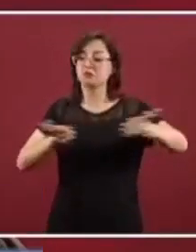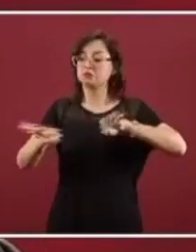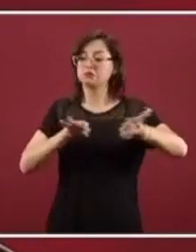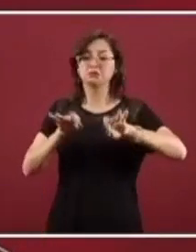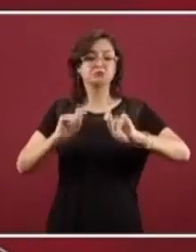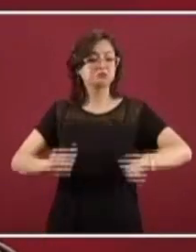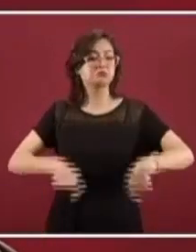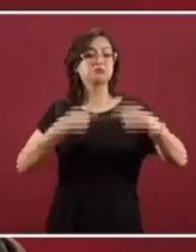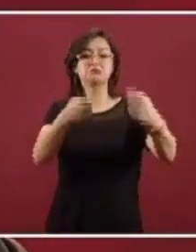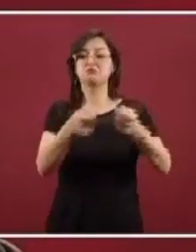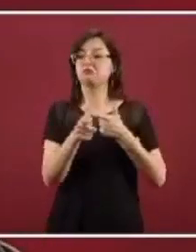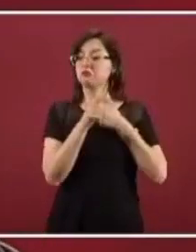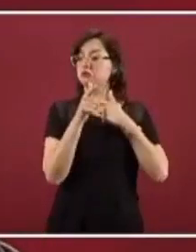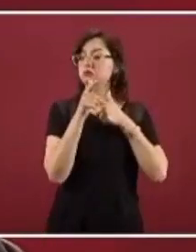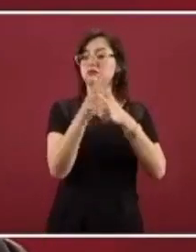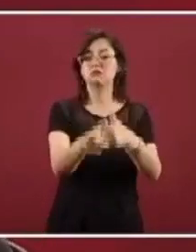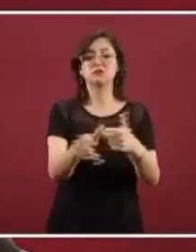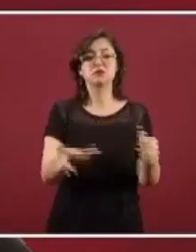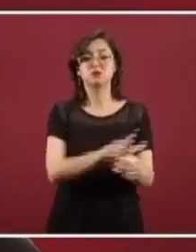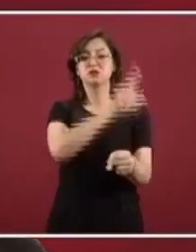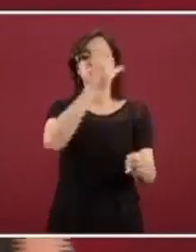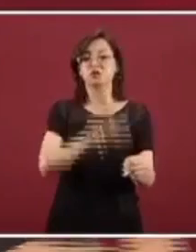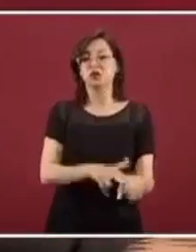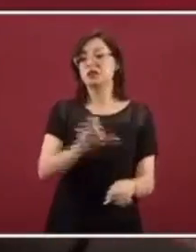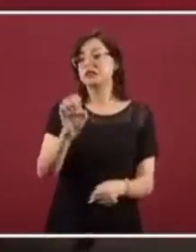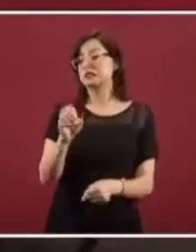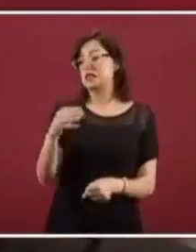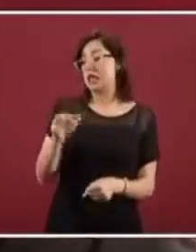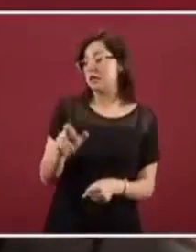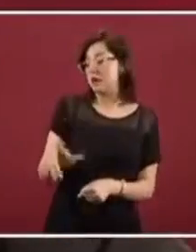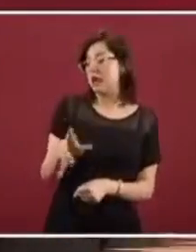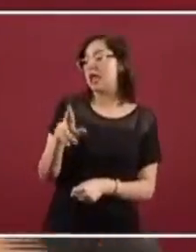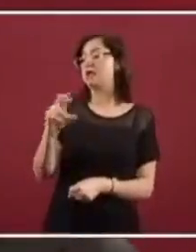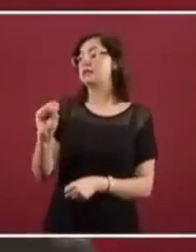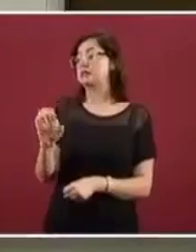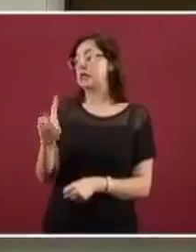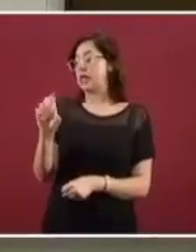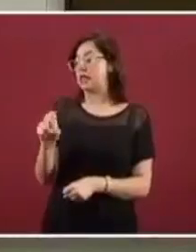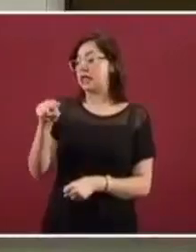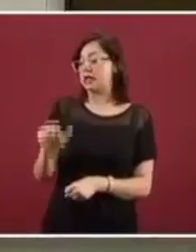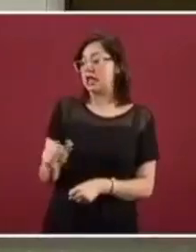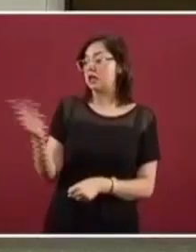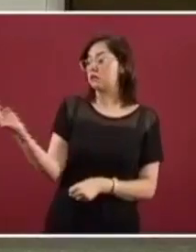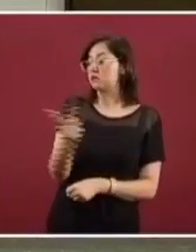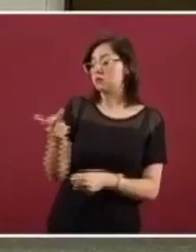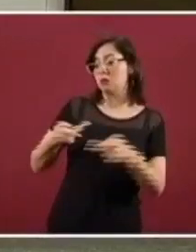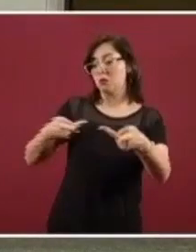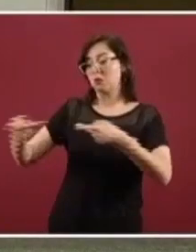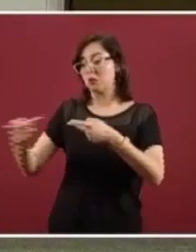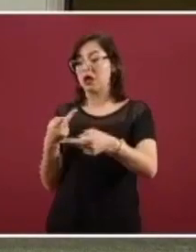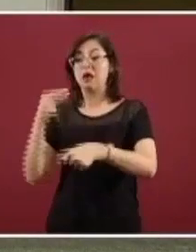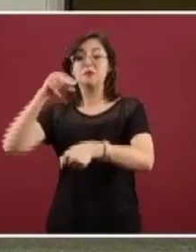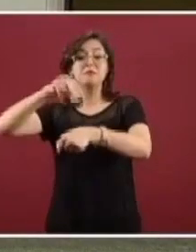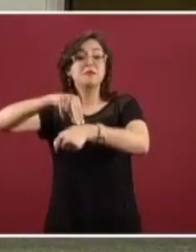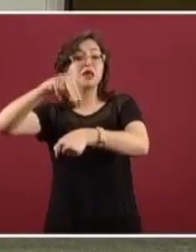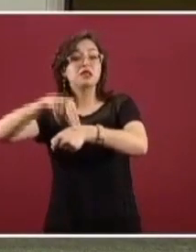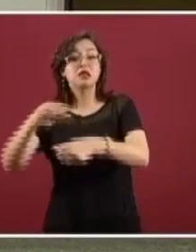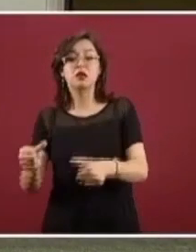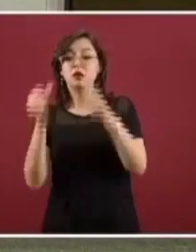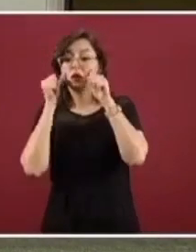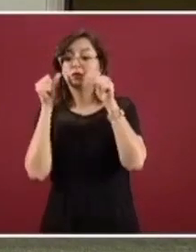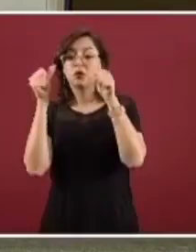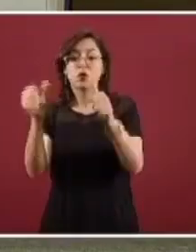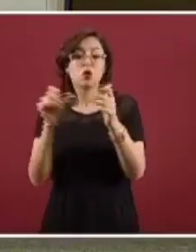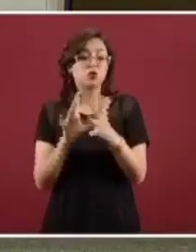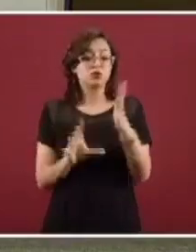Secretaría de la Defensa Nacional, la Secretaría de Marina, a los planes que hoy han referido y las funciones constitucionales